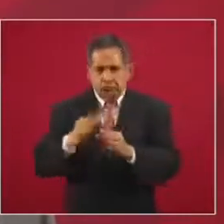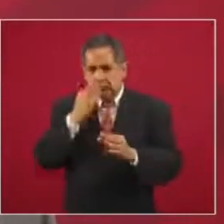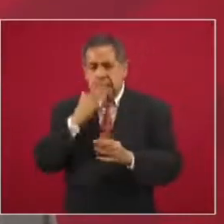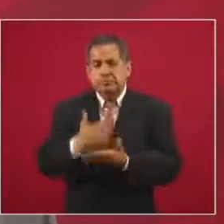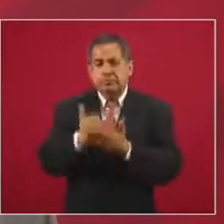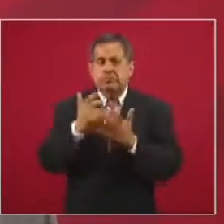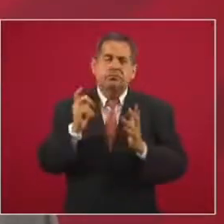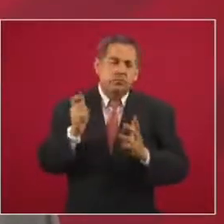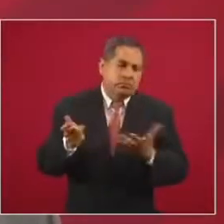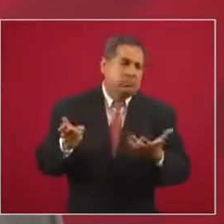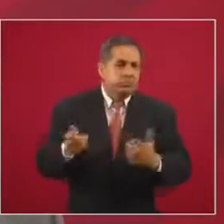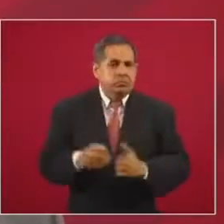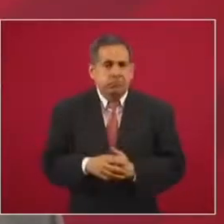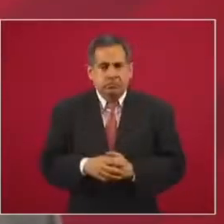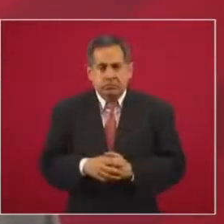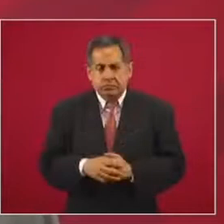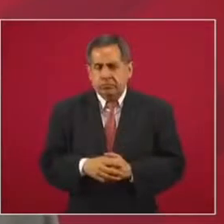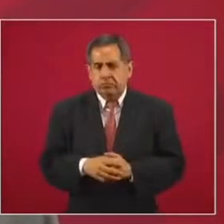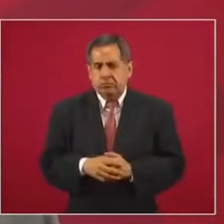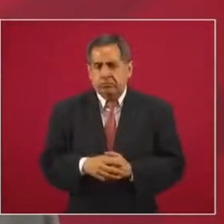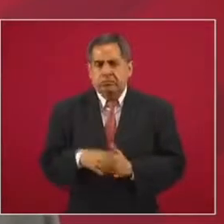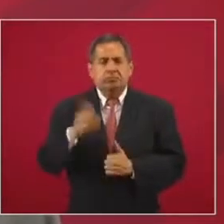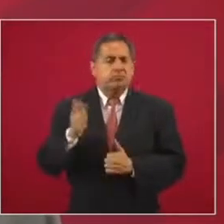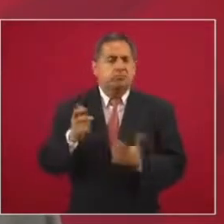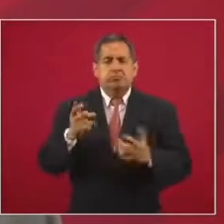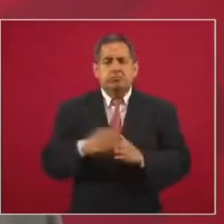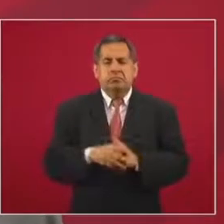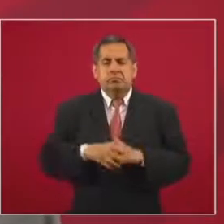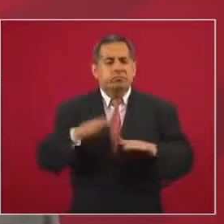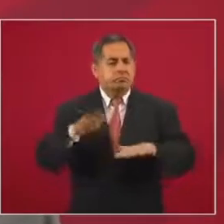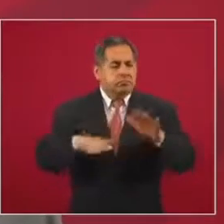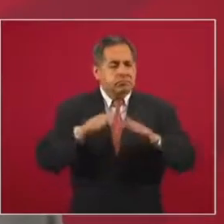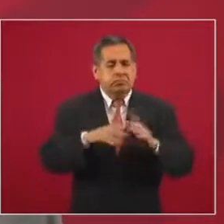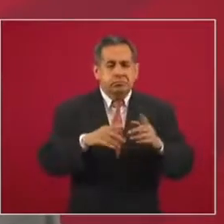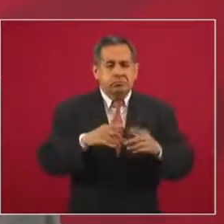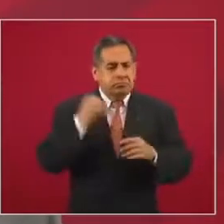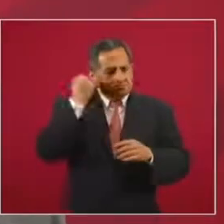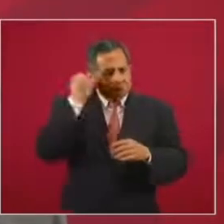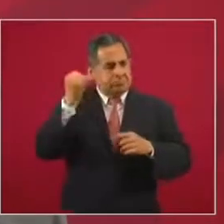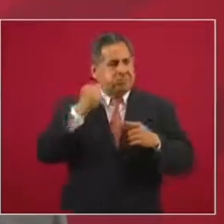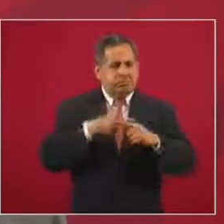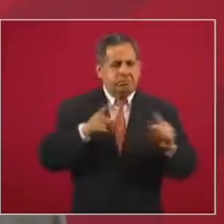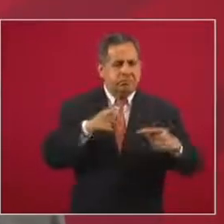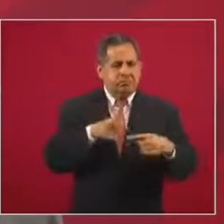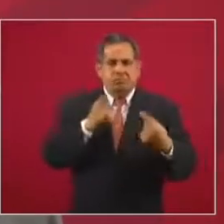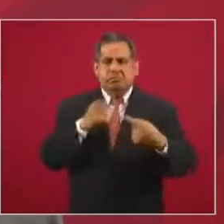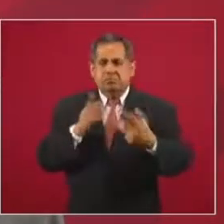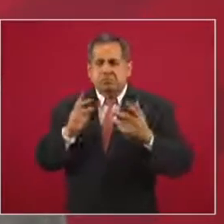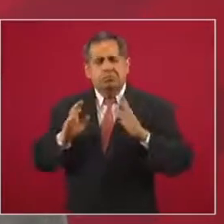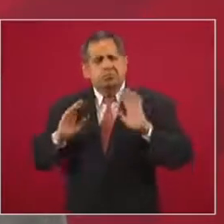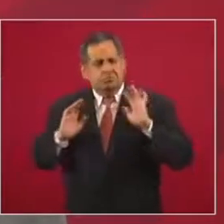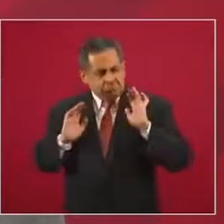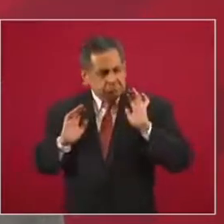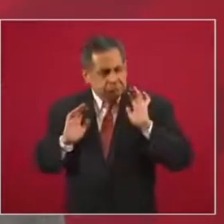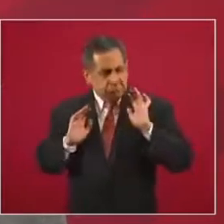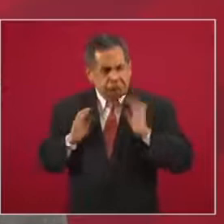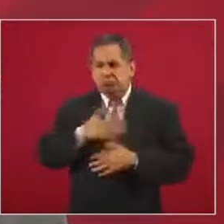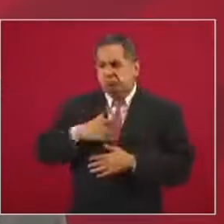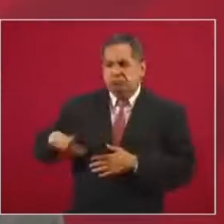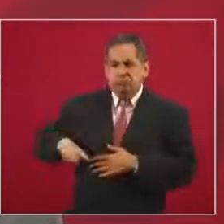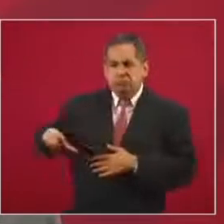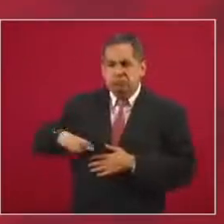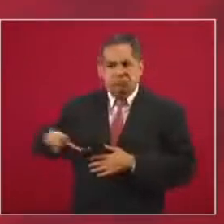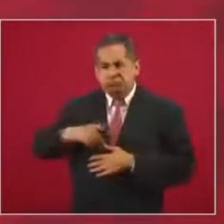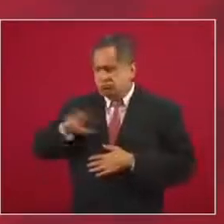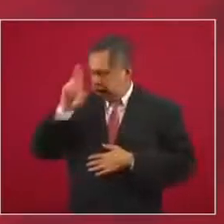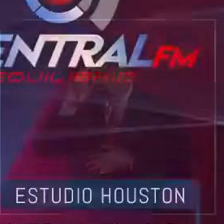ayudando. Lo que hay son a veces criterios distintos y este es un gobierno en donde se garantizan